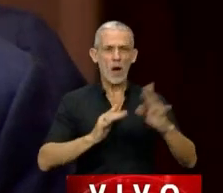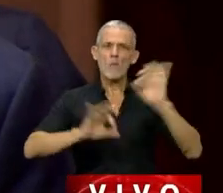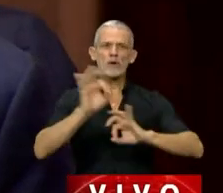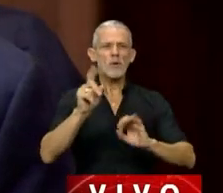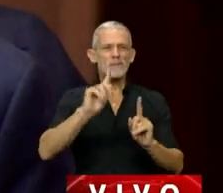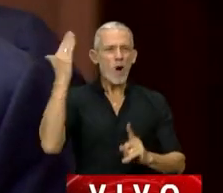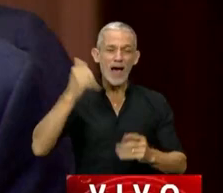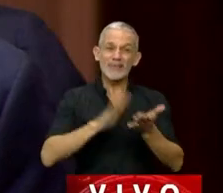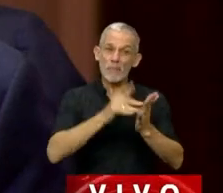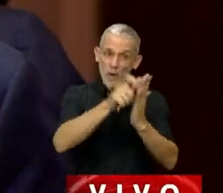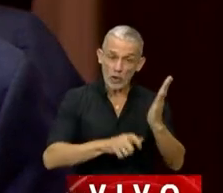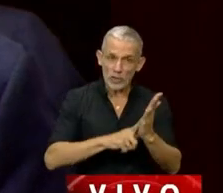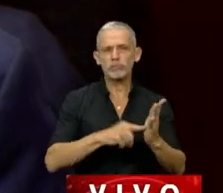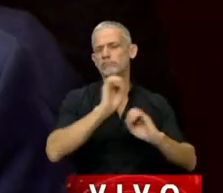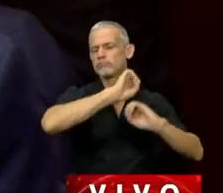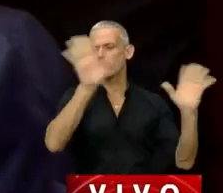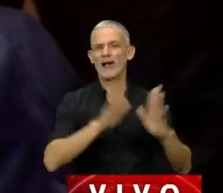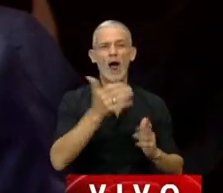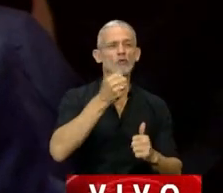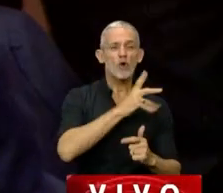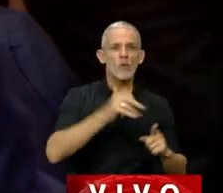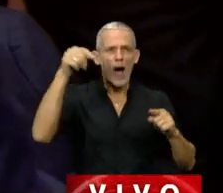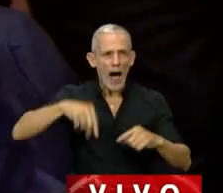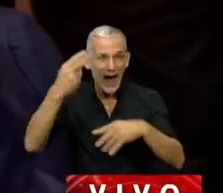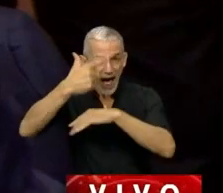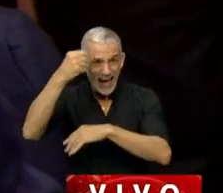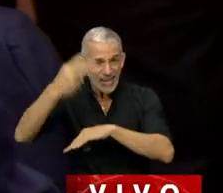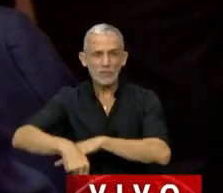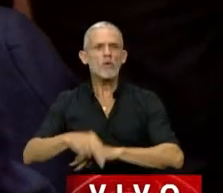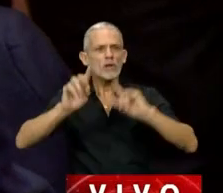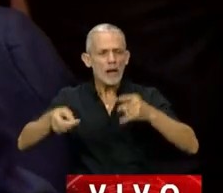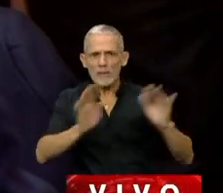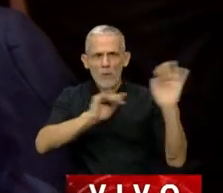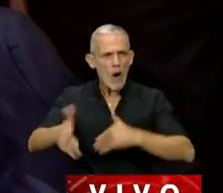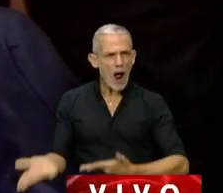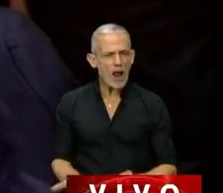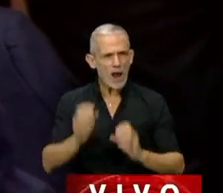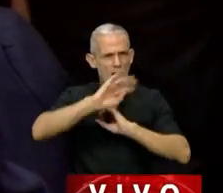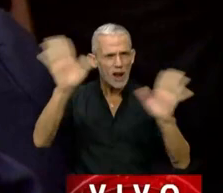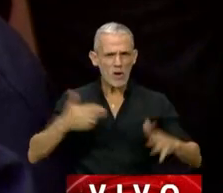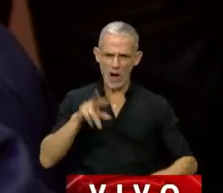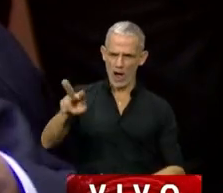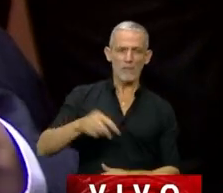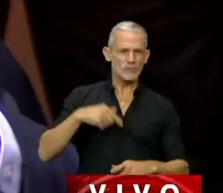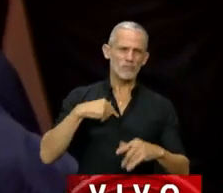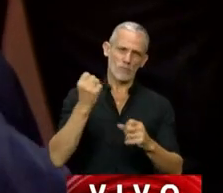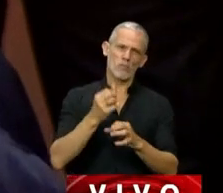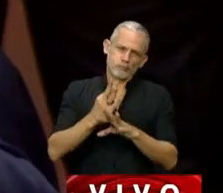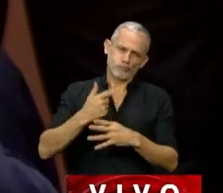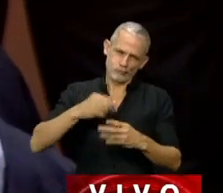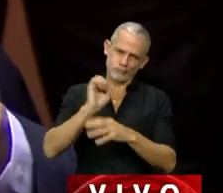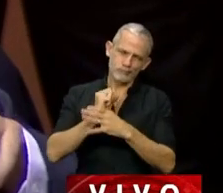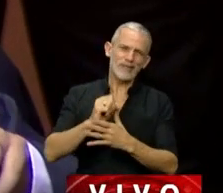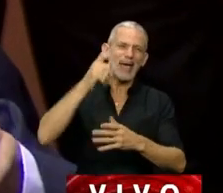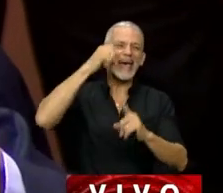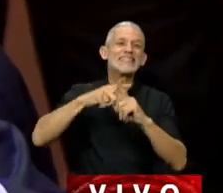de monotributo y de autónomos es clarísimo. En este proyecto también es clarísimo. ¿Y saben por qué digo esto? Porque yo como economista y como